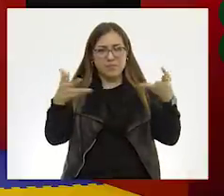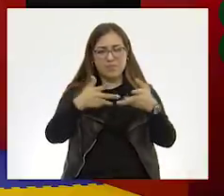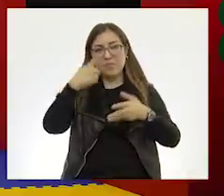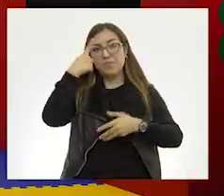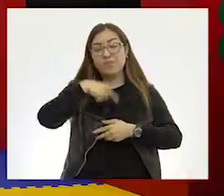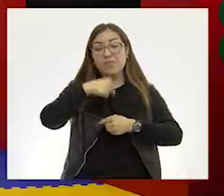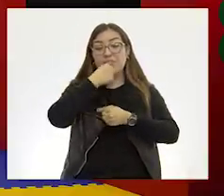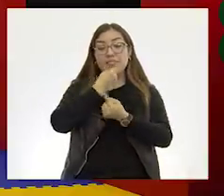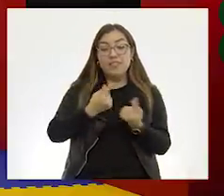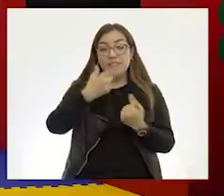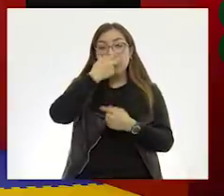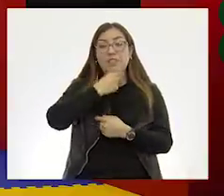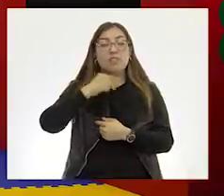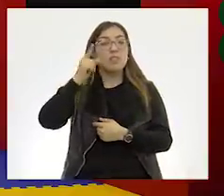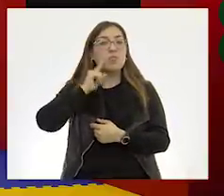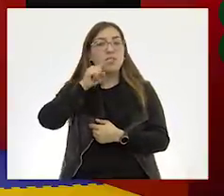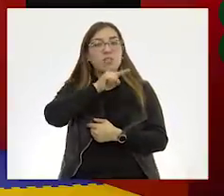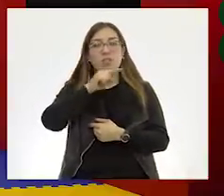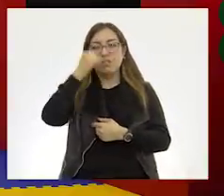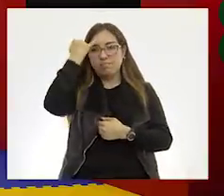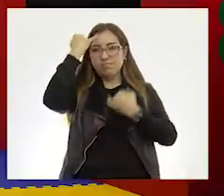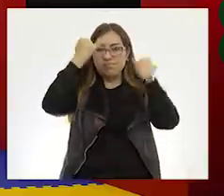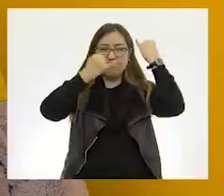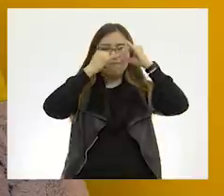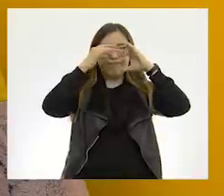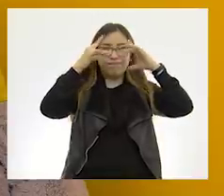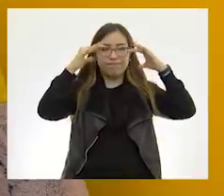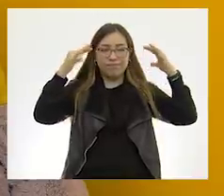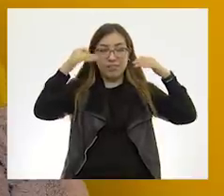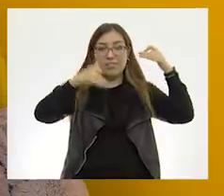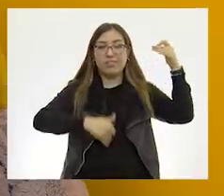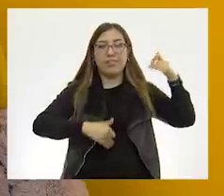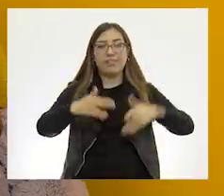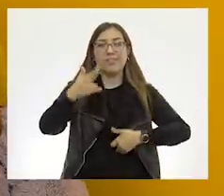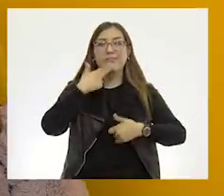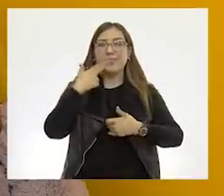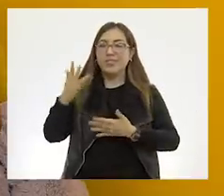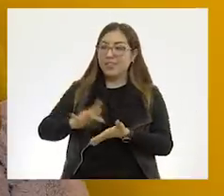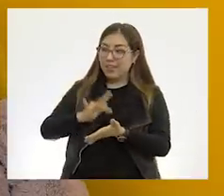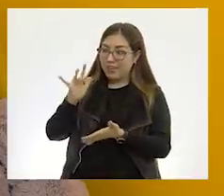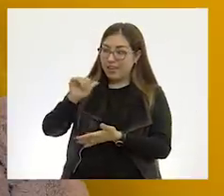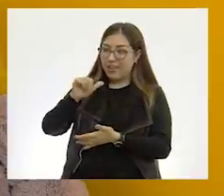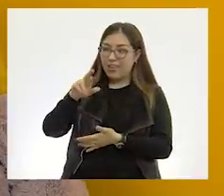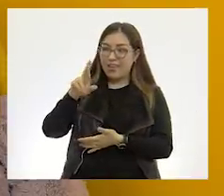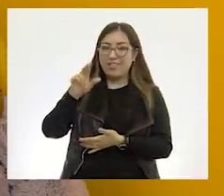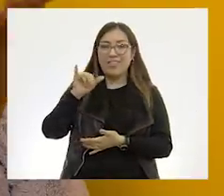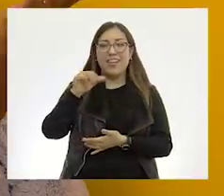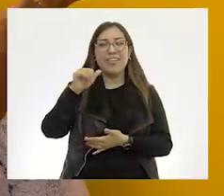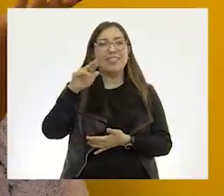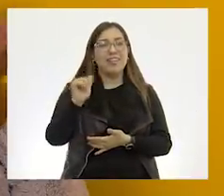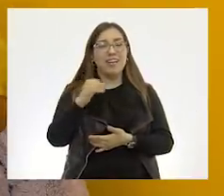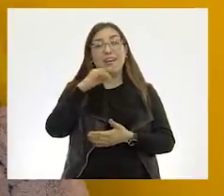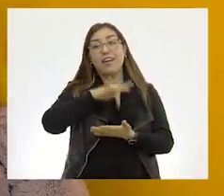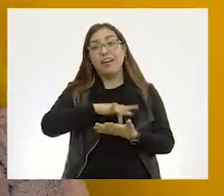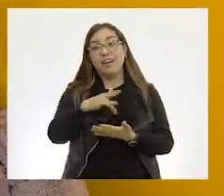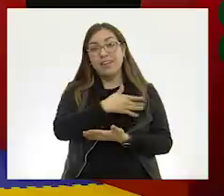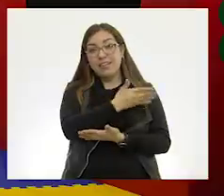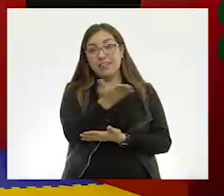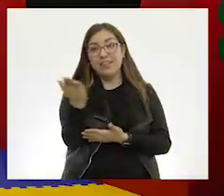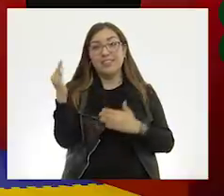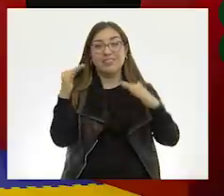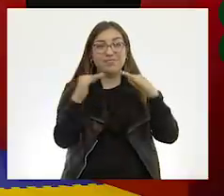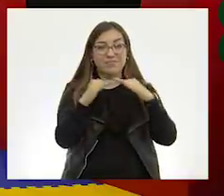en este viaje a la fantasía por medio del teatro. Gracias, Adriana. Y gracias a todos allá en casa.